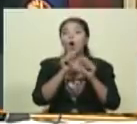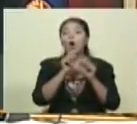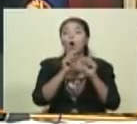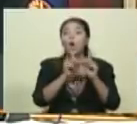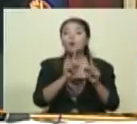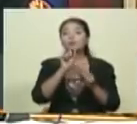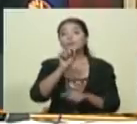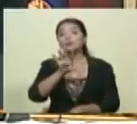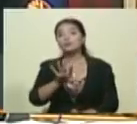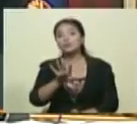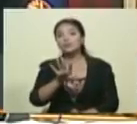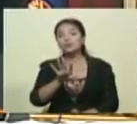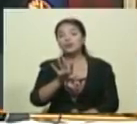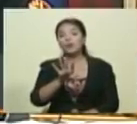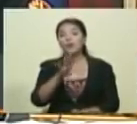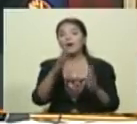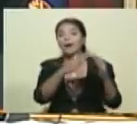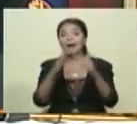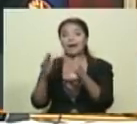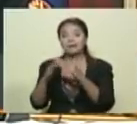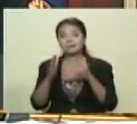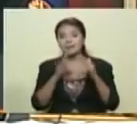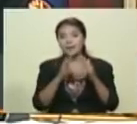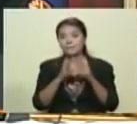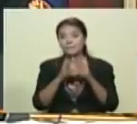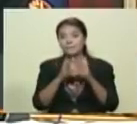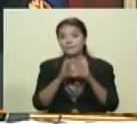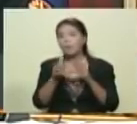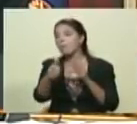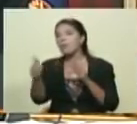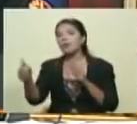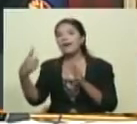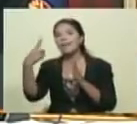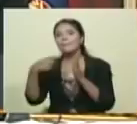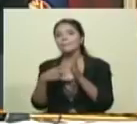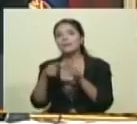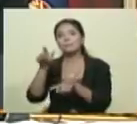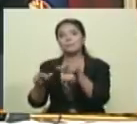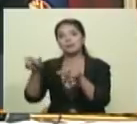11.5 viviendas al día de hoy por cada 1.000 habitantes.